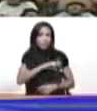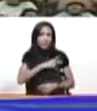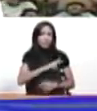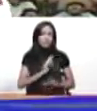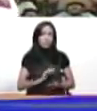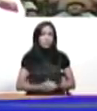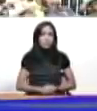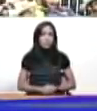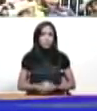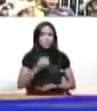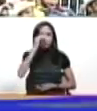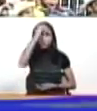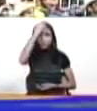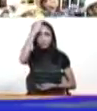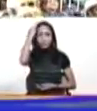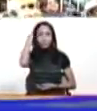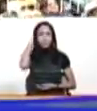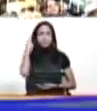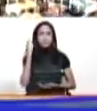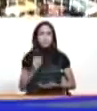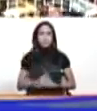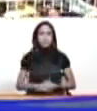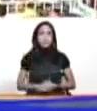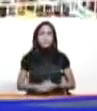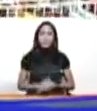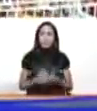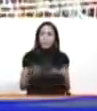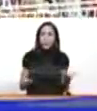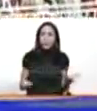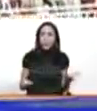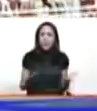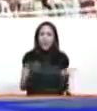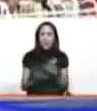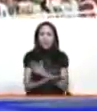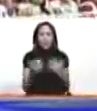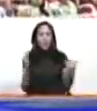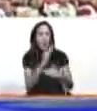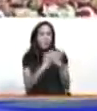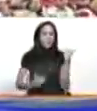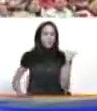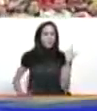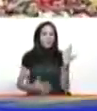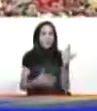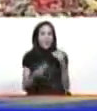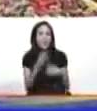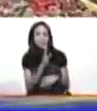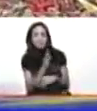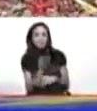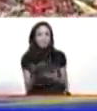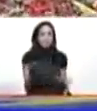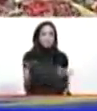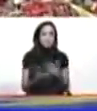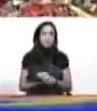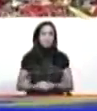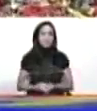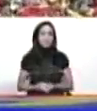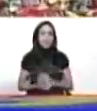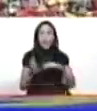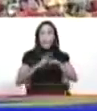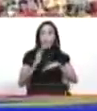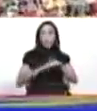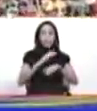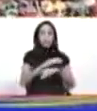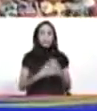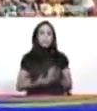El loco de Mourão, que es una especie de presidente paralelo, porque declara todos los